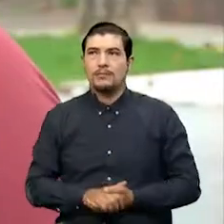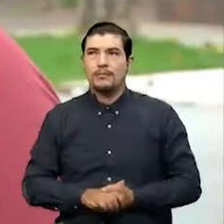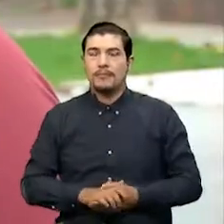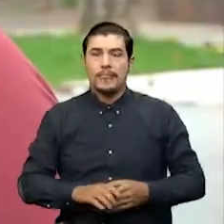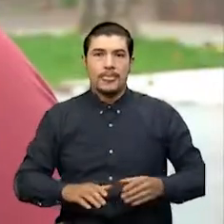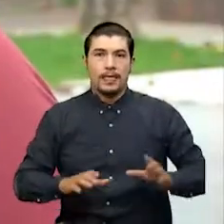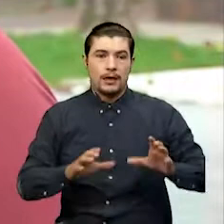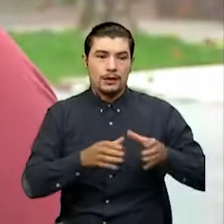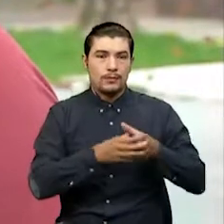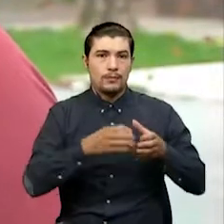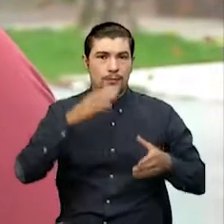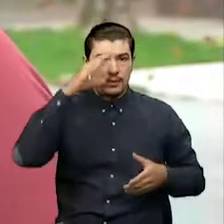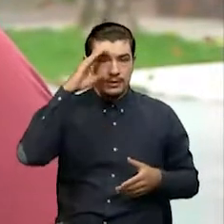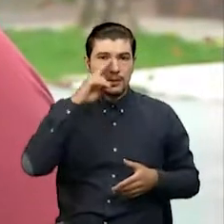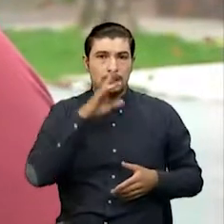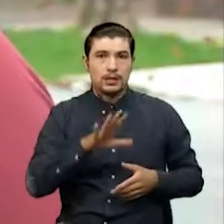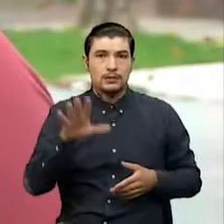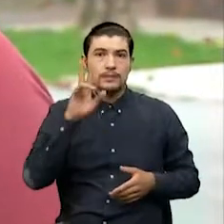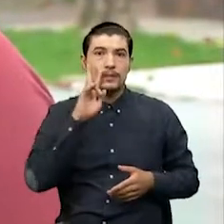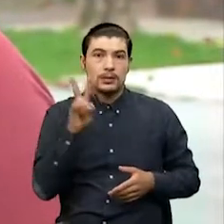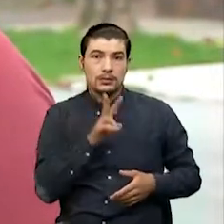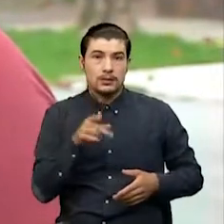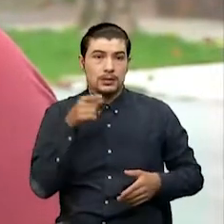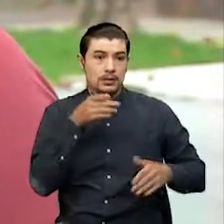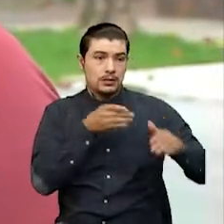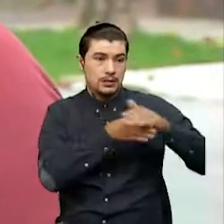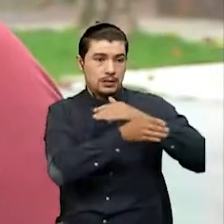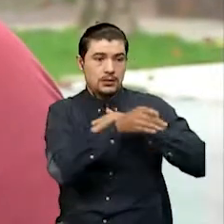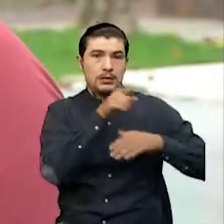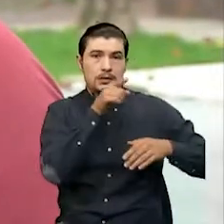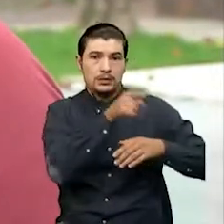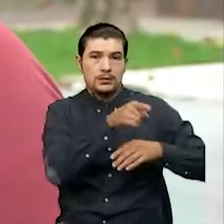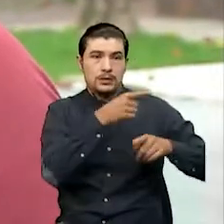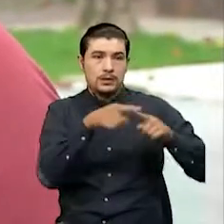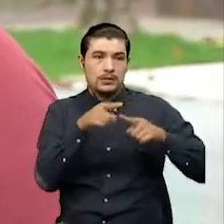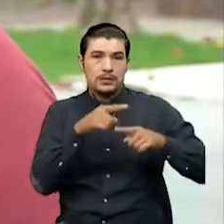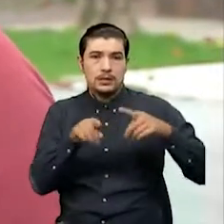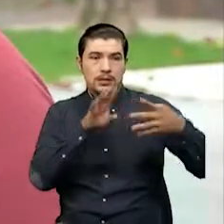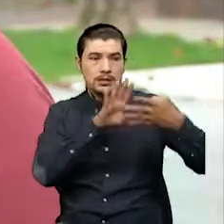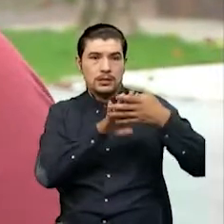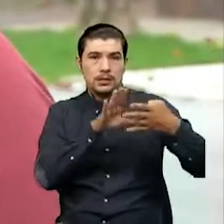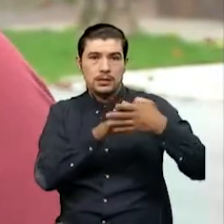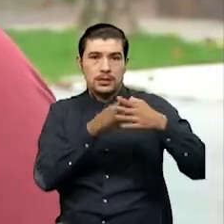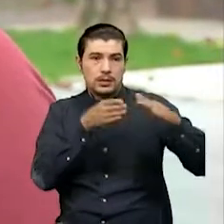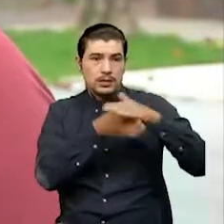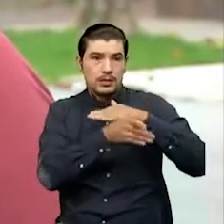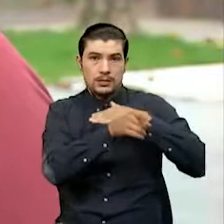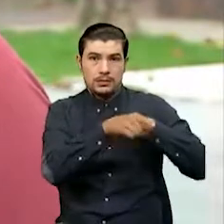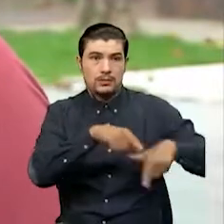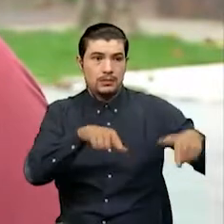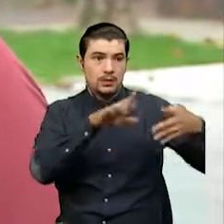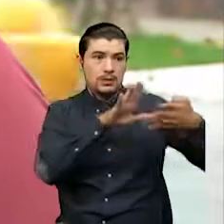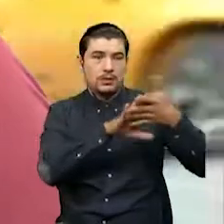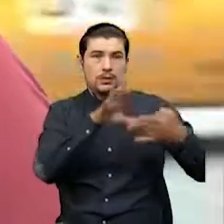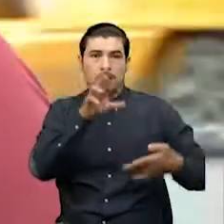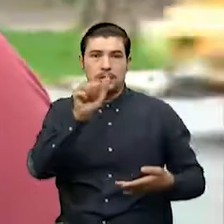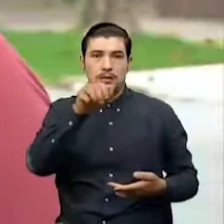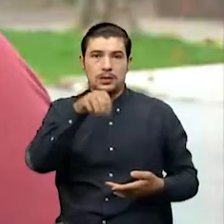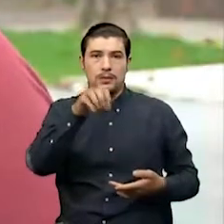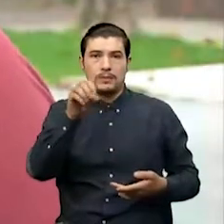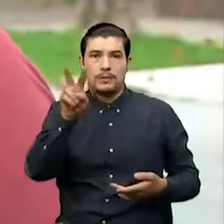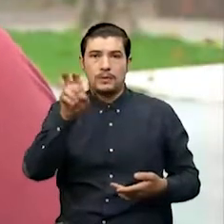del país ingresaron a la a diferentes cárceles incluso entraron a ramo verde donde estuvo mucho tiempo leopoldo